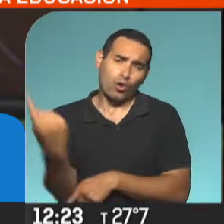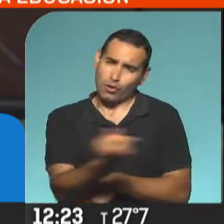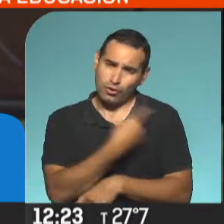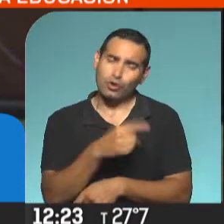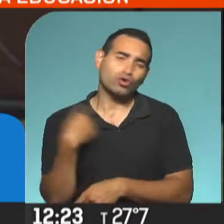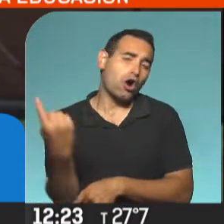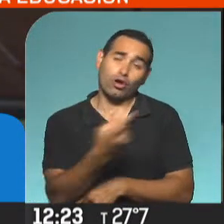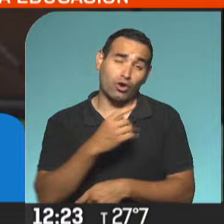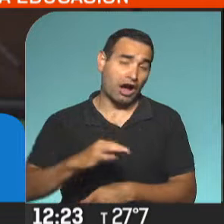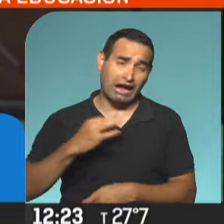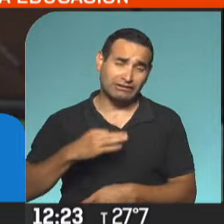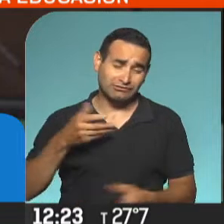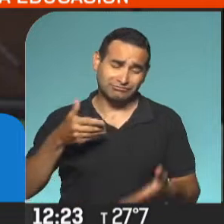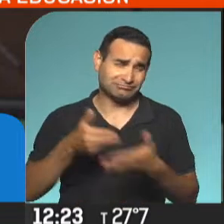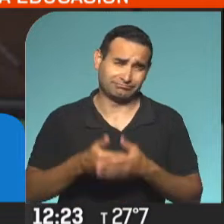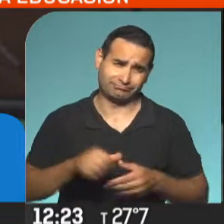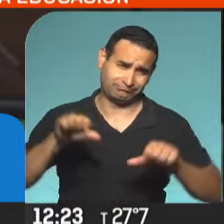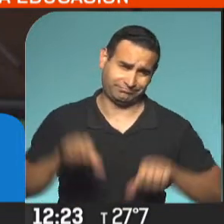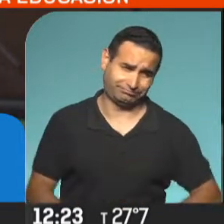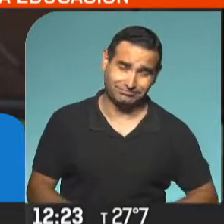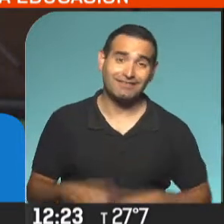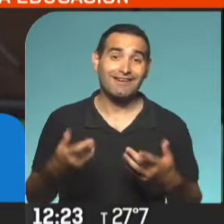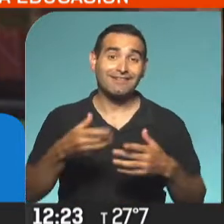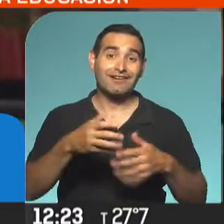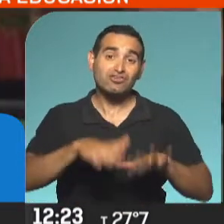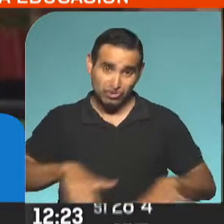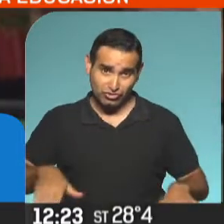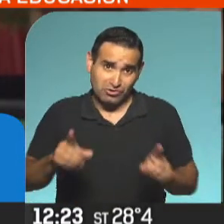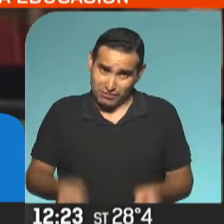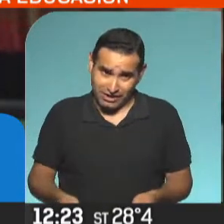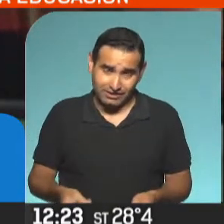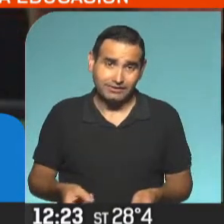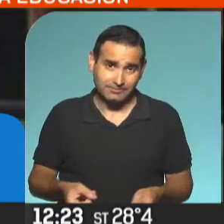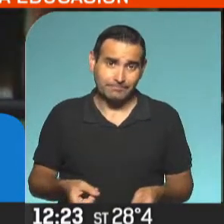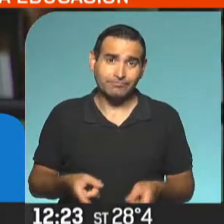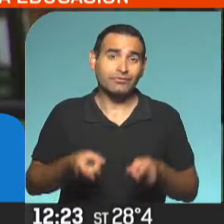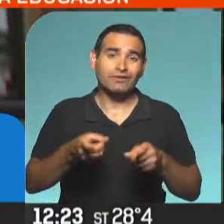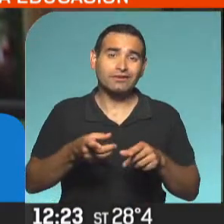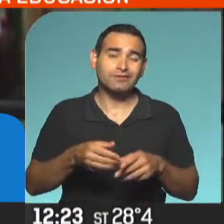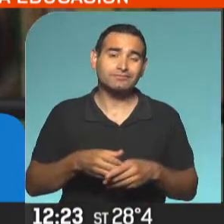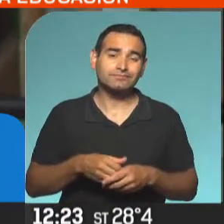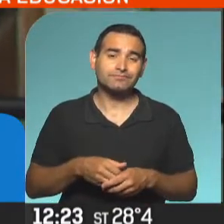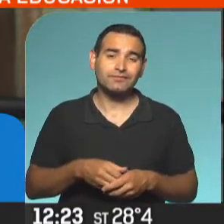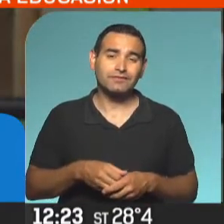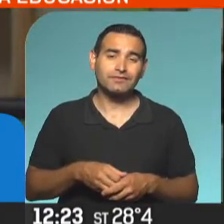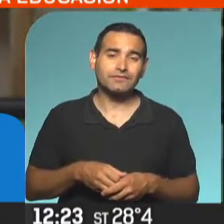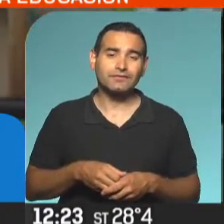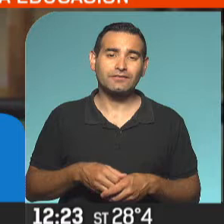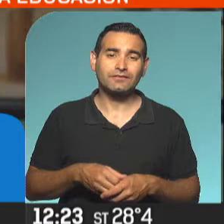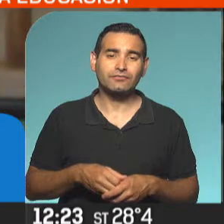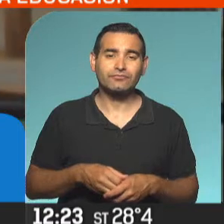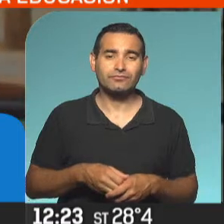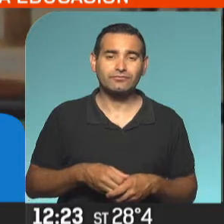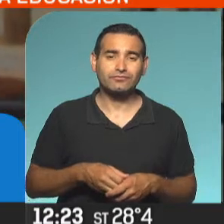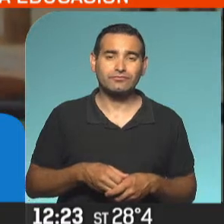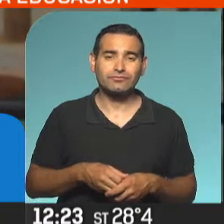¿no? Todos terminamos el año de manera muy difícil. Los chicos seguramente, digo, hay que, todo lo que se dice